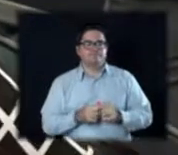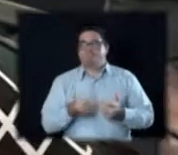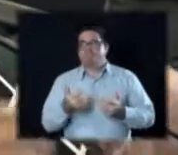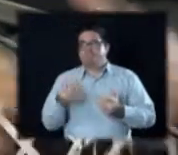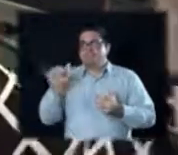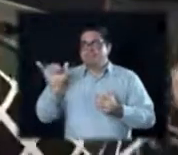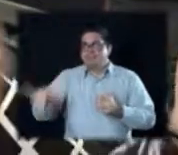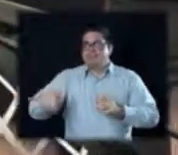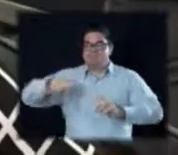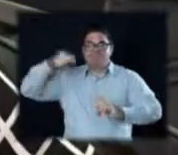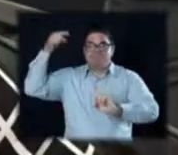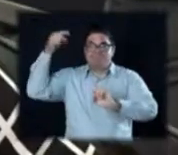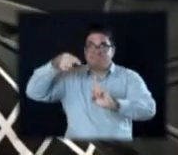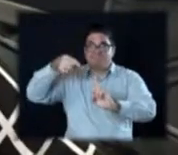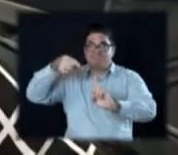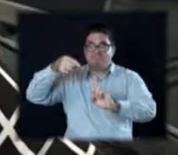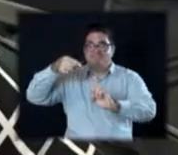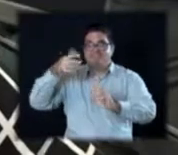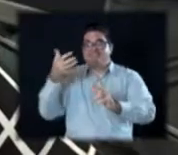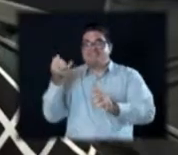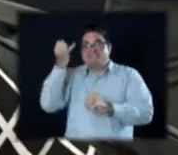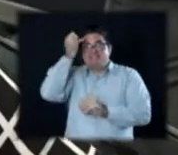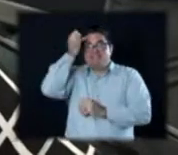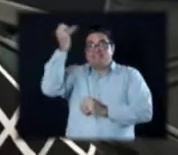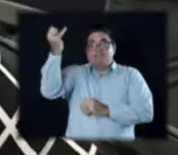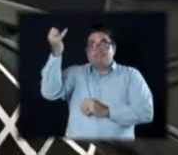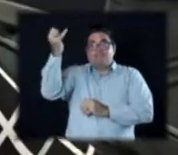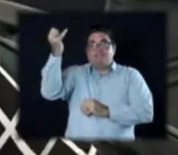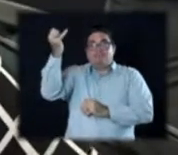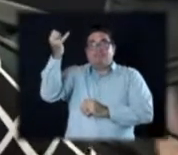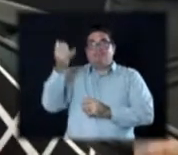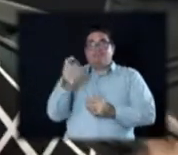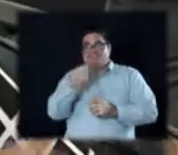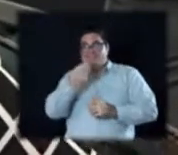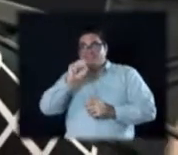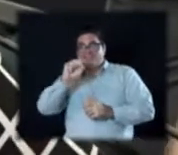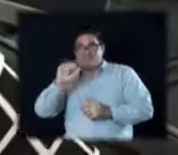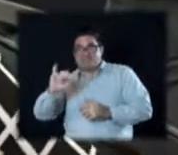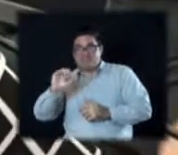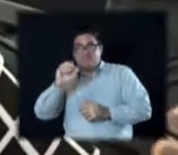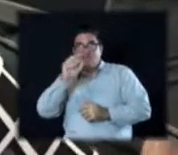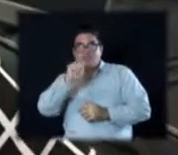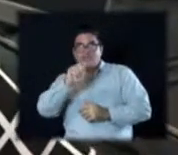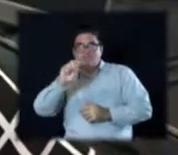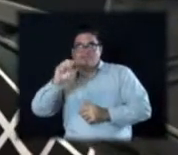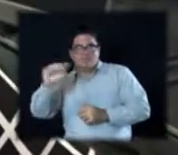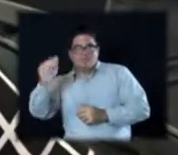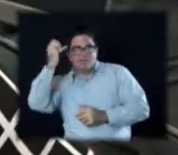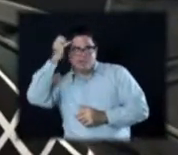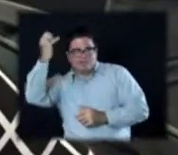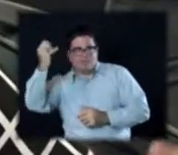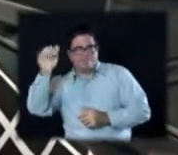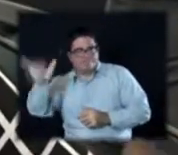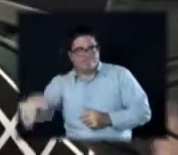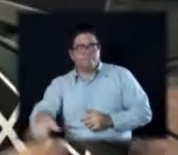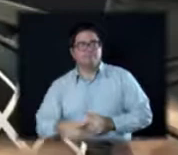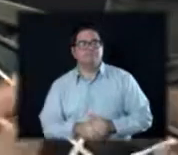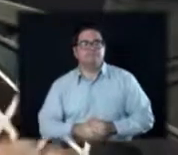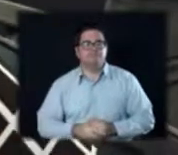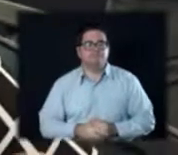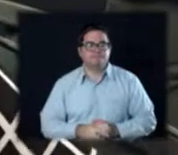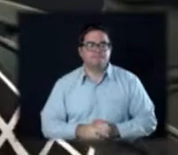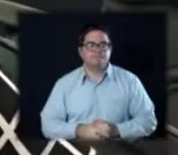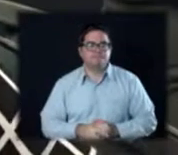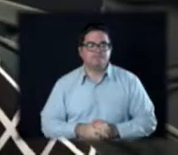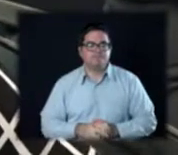fue el propósito detrás de la idea original de la, esta cuenta única. No tener al banco